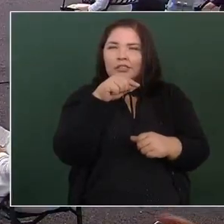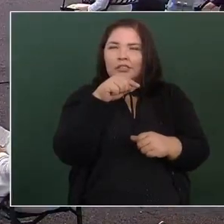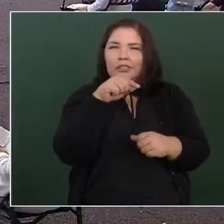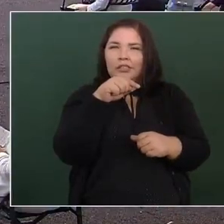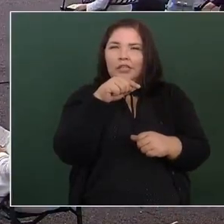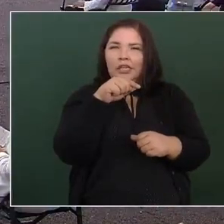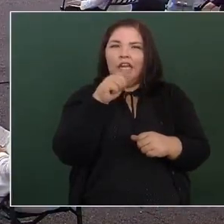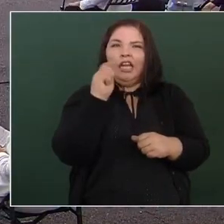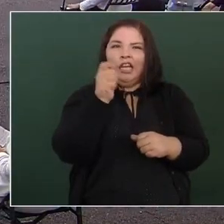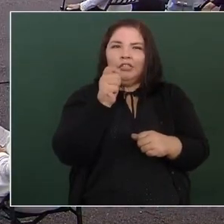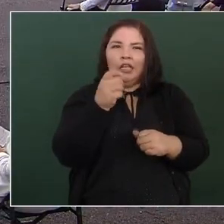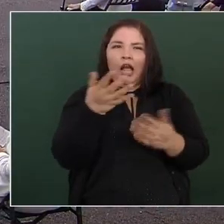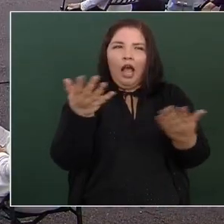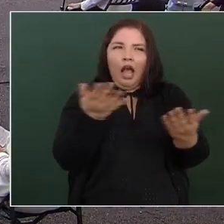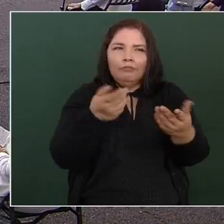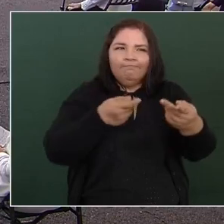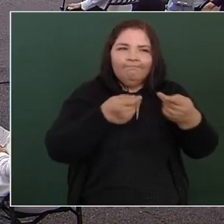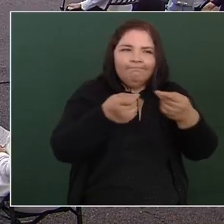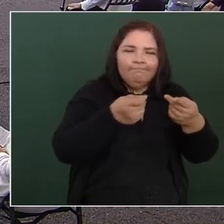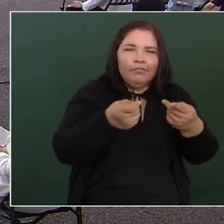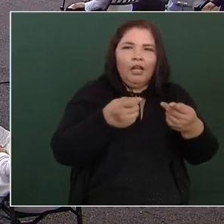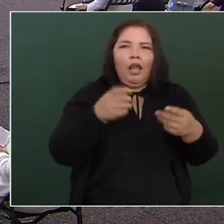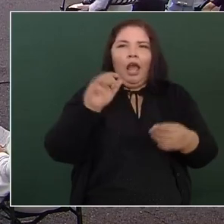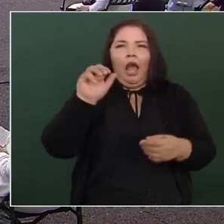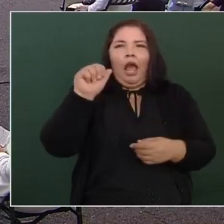es quien promueve el amparo.